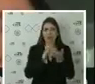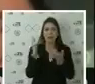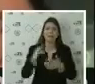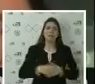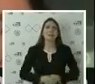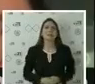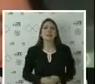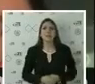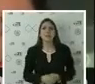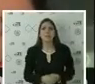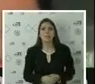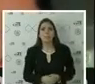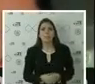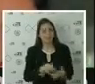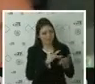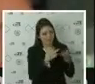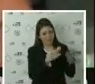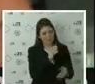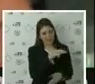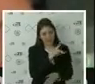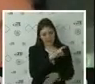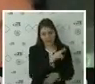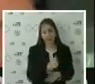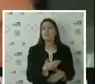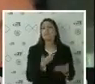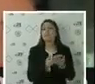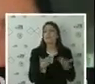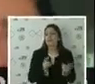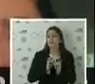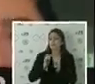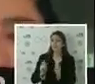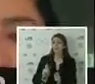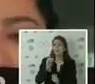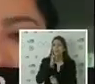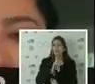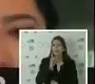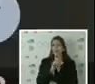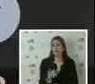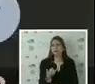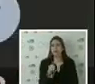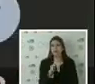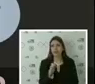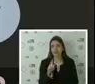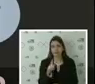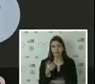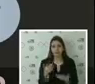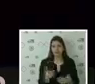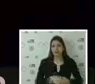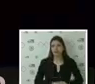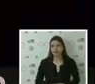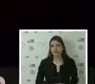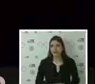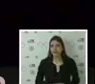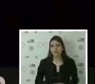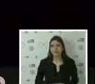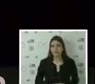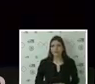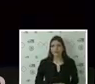Muchas gracias, Andrea. A continuación cedería el uso de la voz a Yael Caleb. Adelante, Yael.